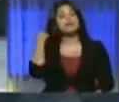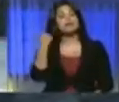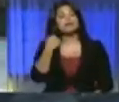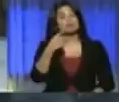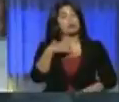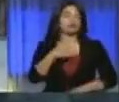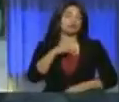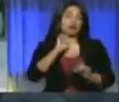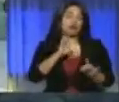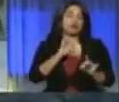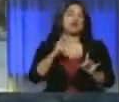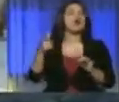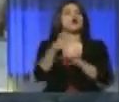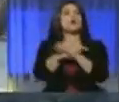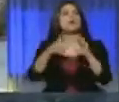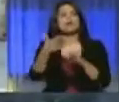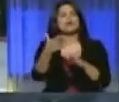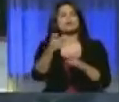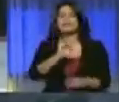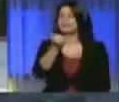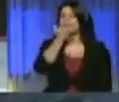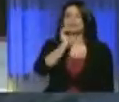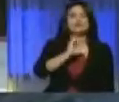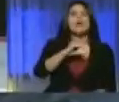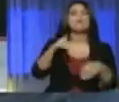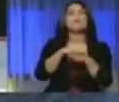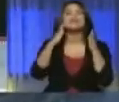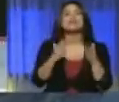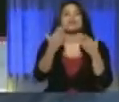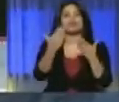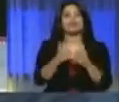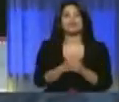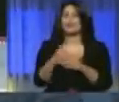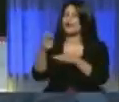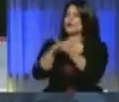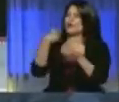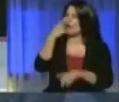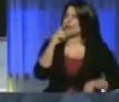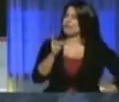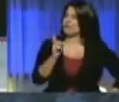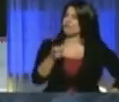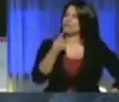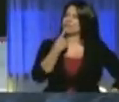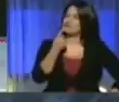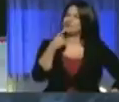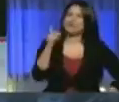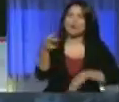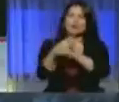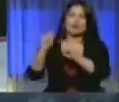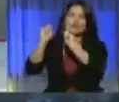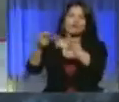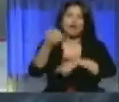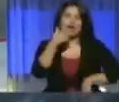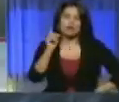gobernador, perdón, nuestro ministro, care gobernador de algo, ¿será? A ver.